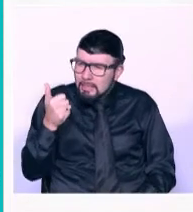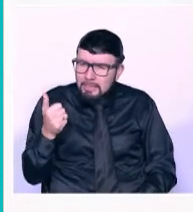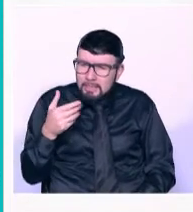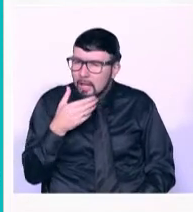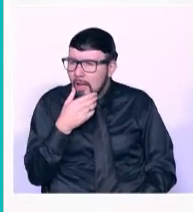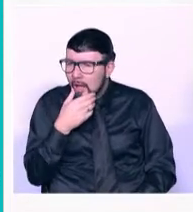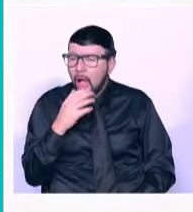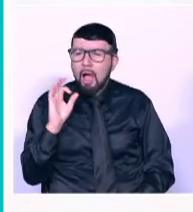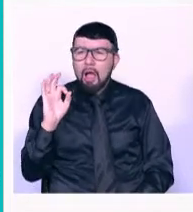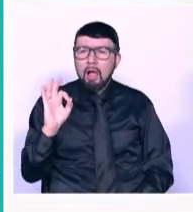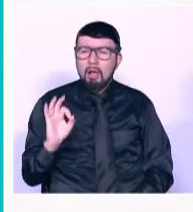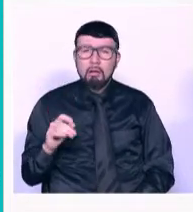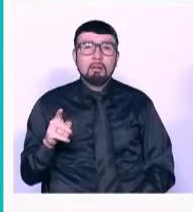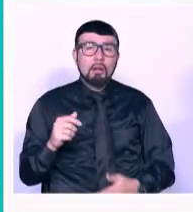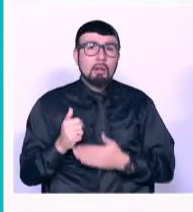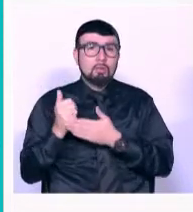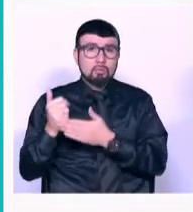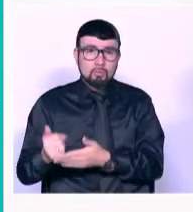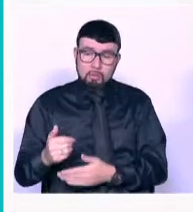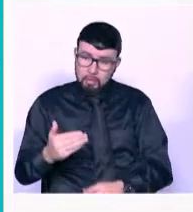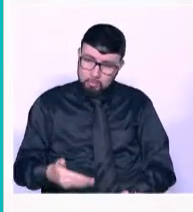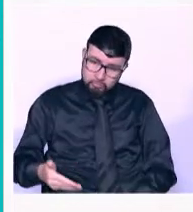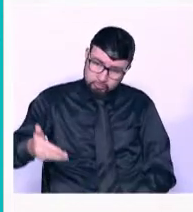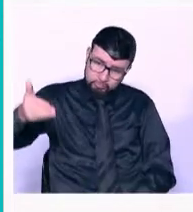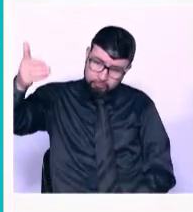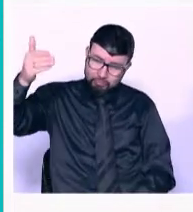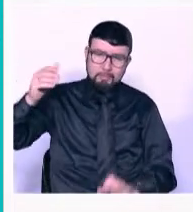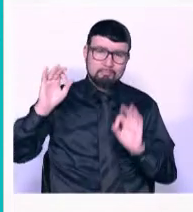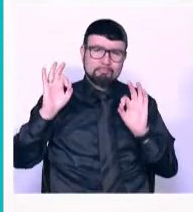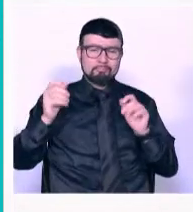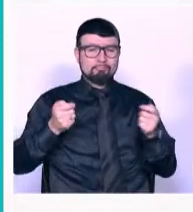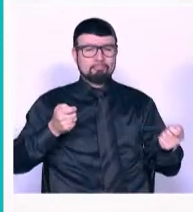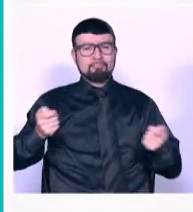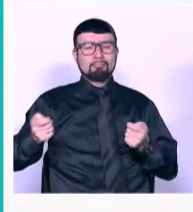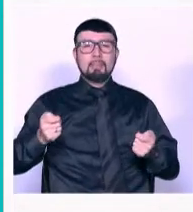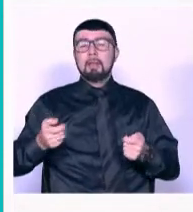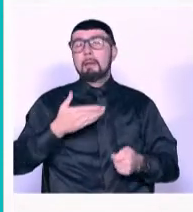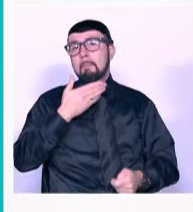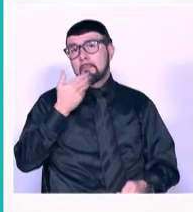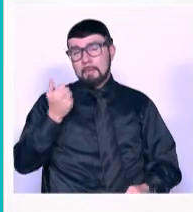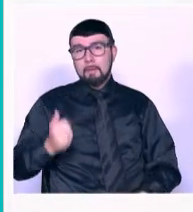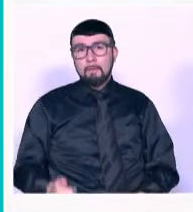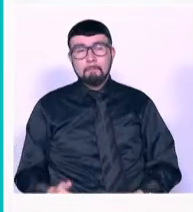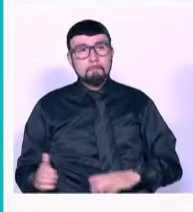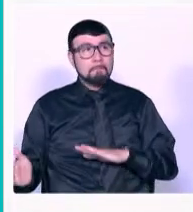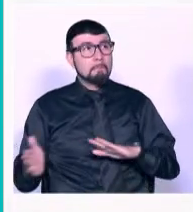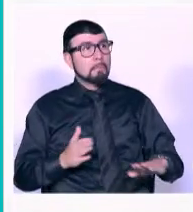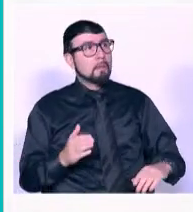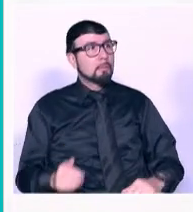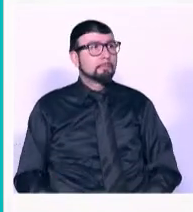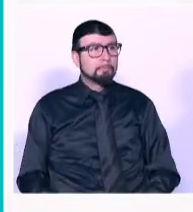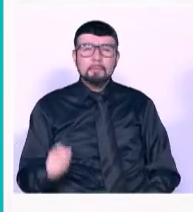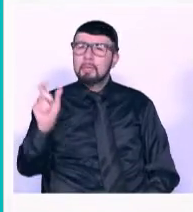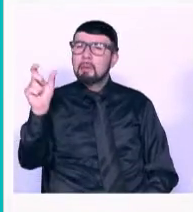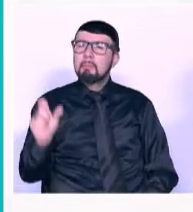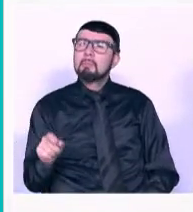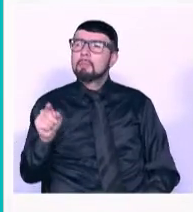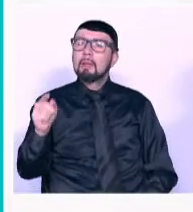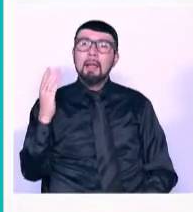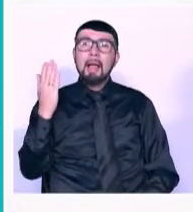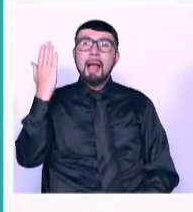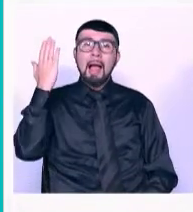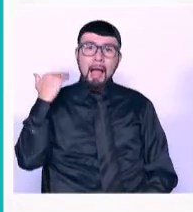paciente empiece a crecer de una manera más equilibrada. Esta paciente era una pacientica que tenía